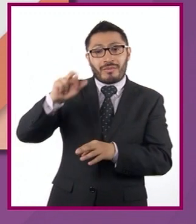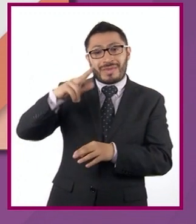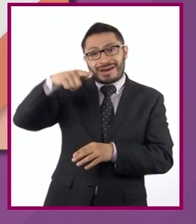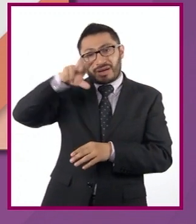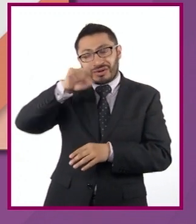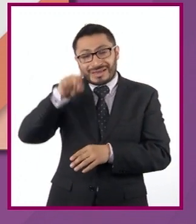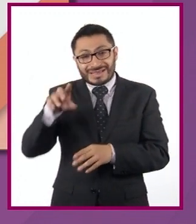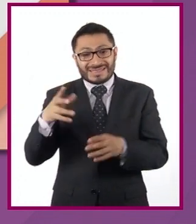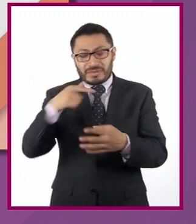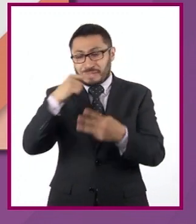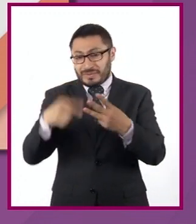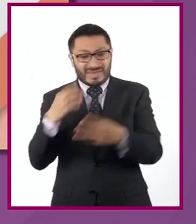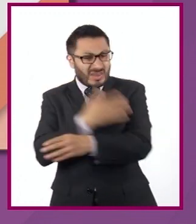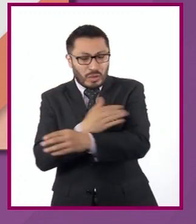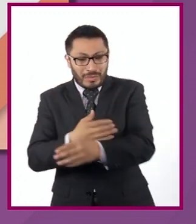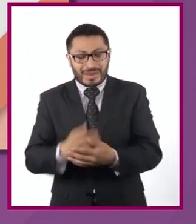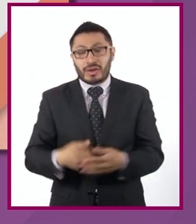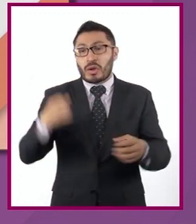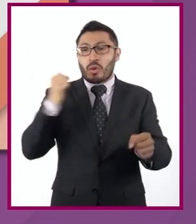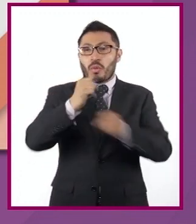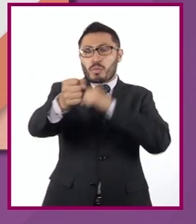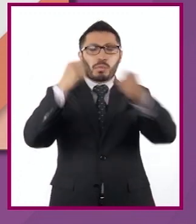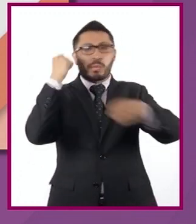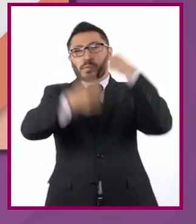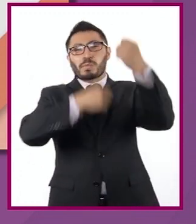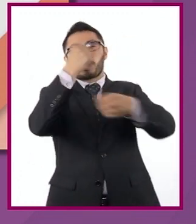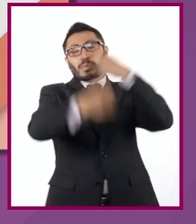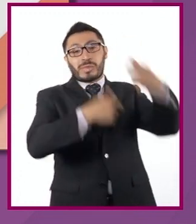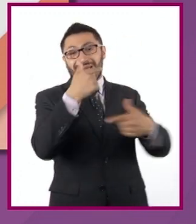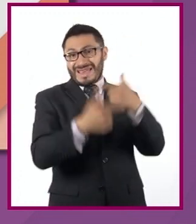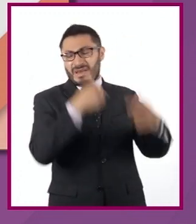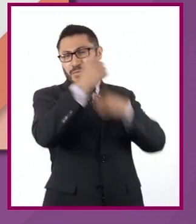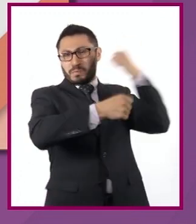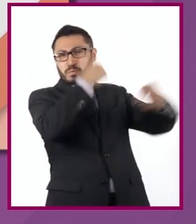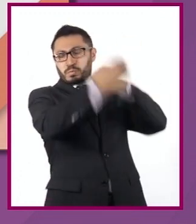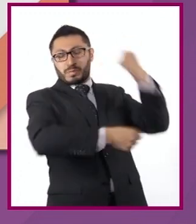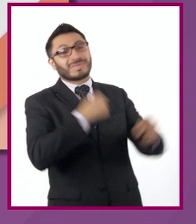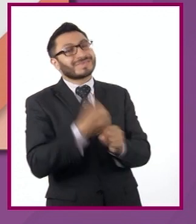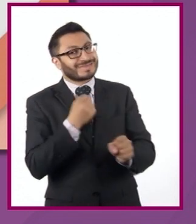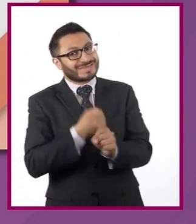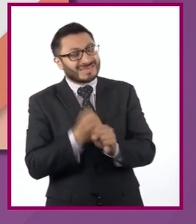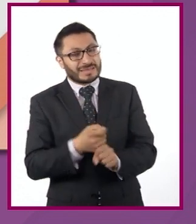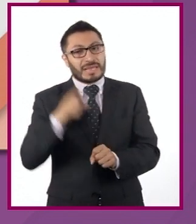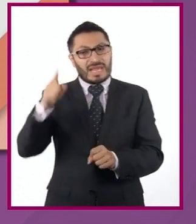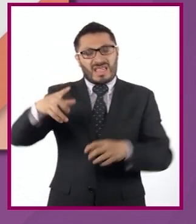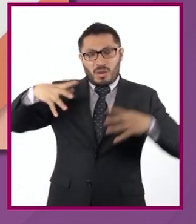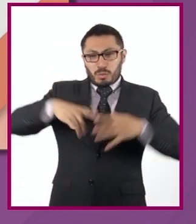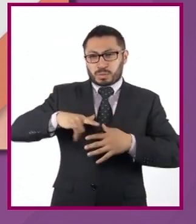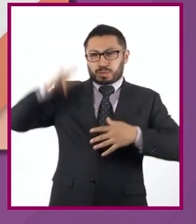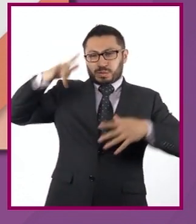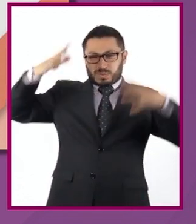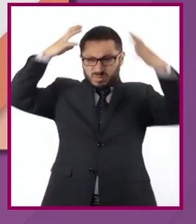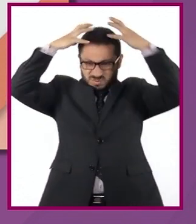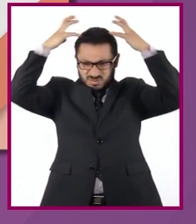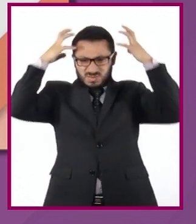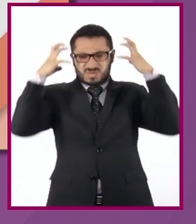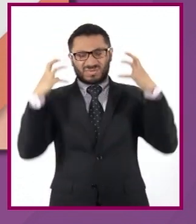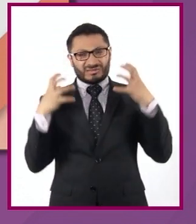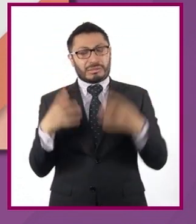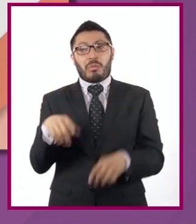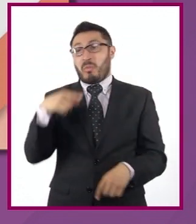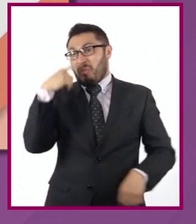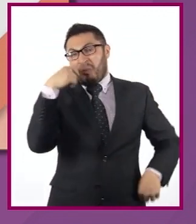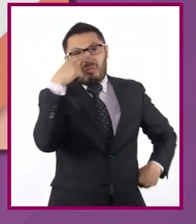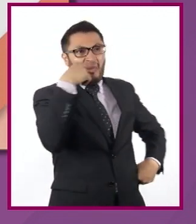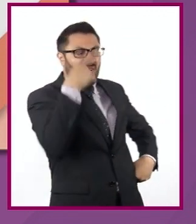en un gimnasio de la Insurgentes. De veras estaban acá. El Márquez, alto, de greña larga, bien presumido el vato,